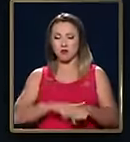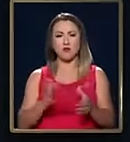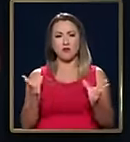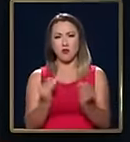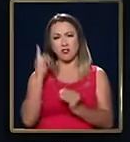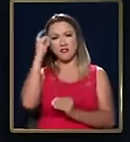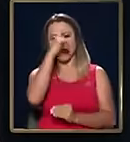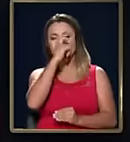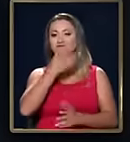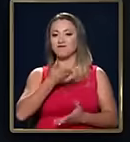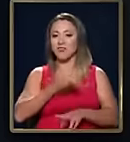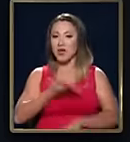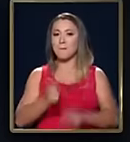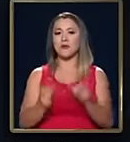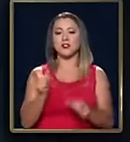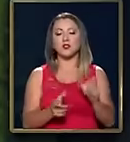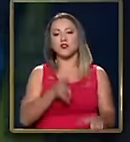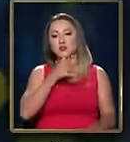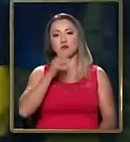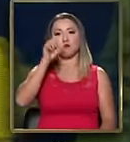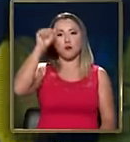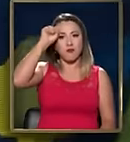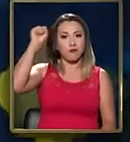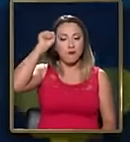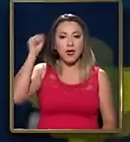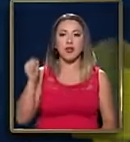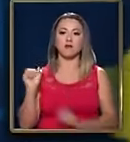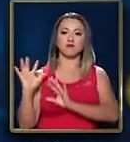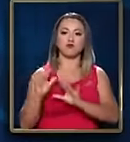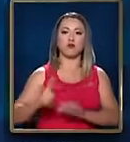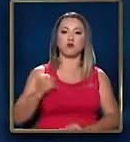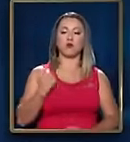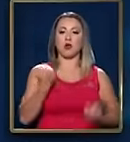pero ha habido gente como, no sé, bomberos, brigadistas,